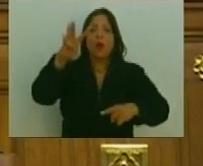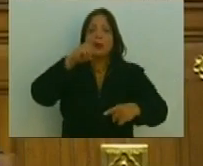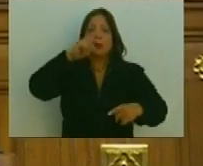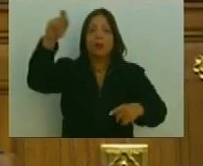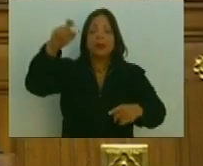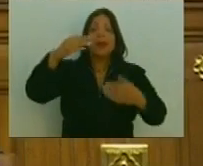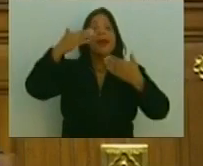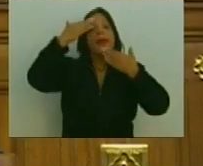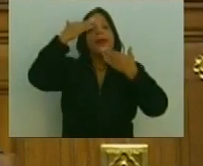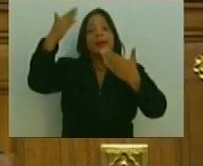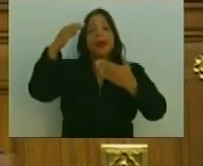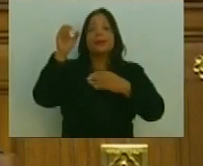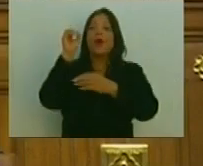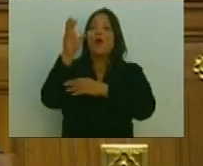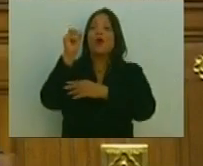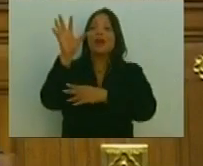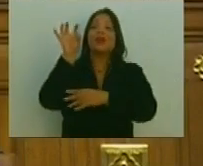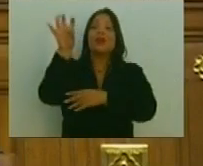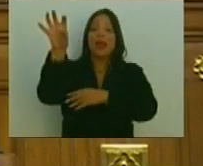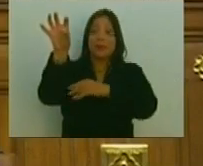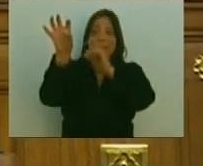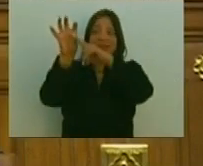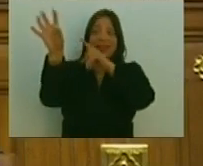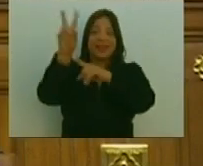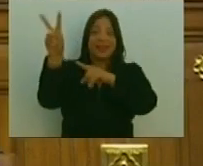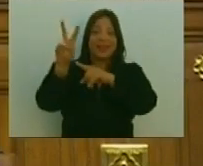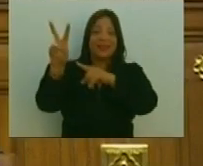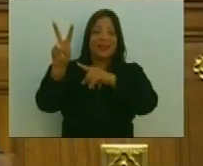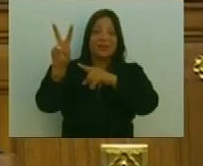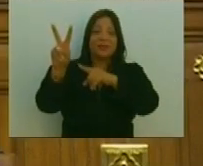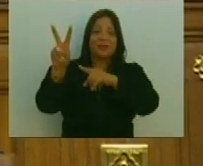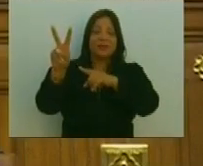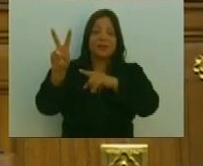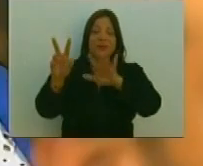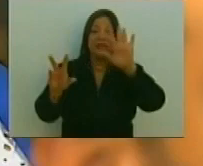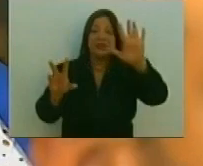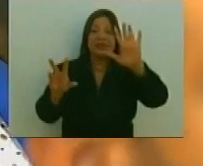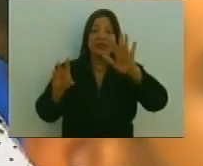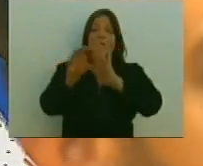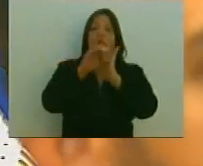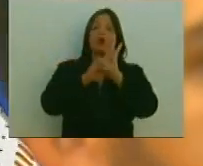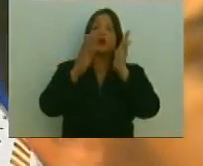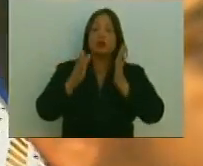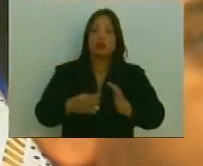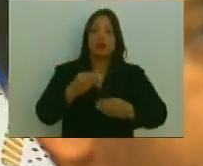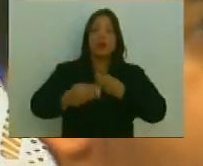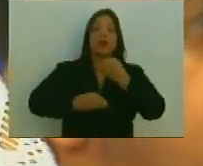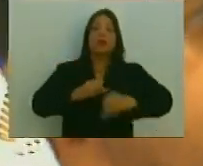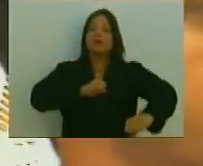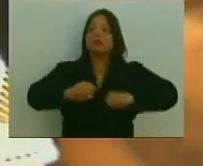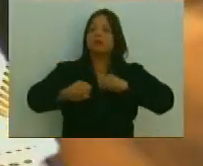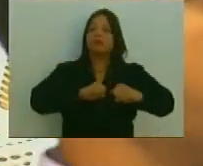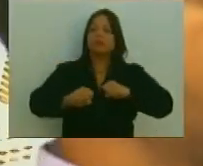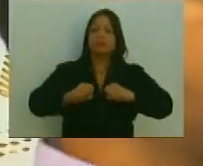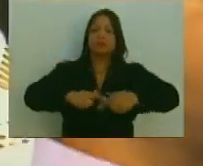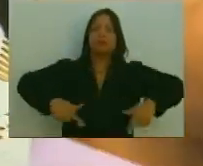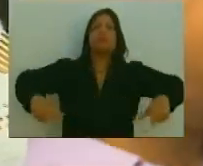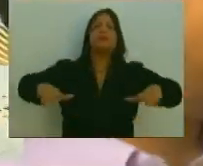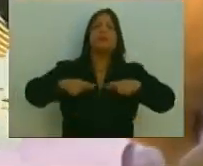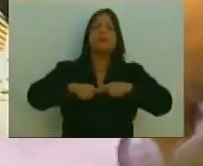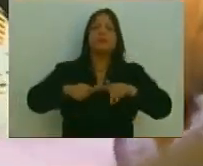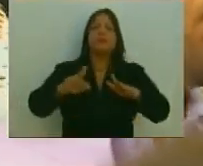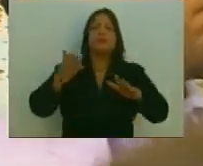que gracias al Congreso de la Patria es que los 5 constituyentes con discapacidad estamos aquí. Fue en una sesión,